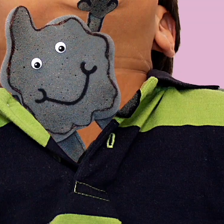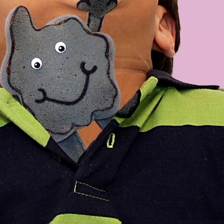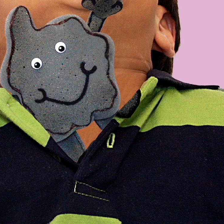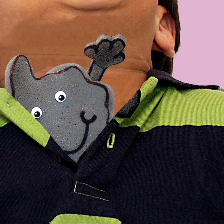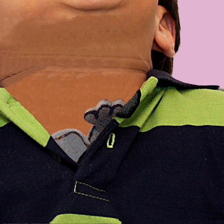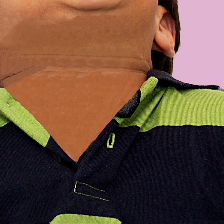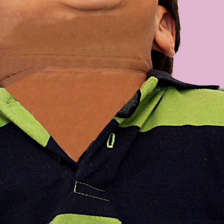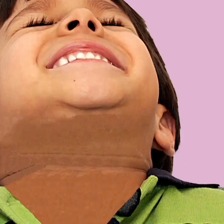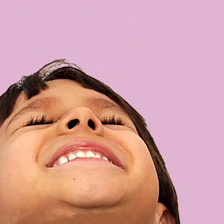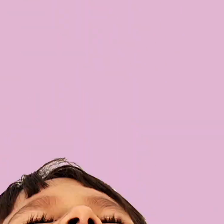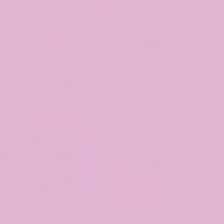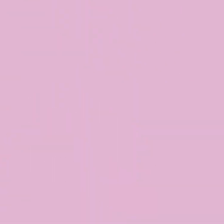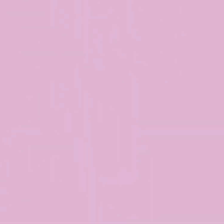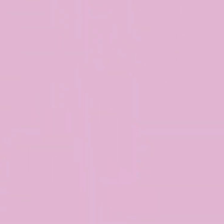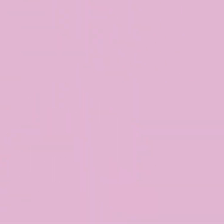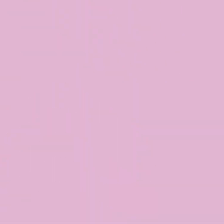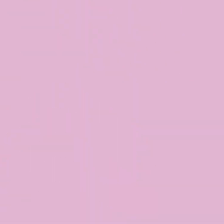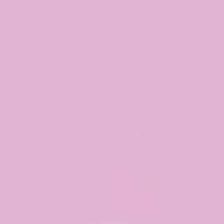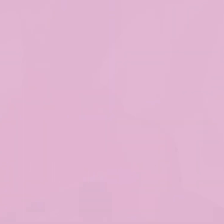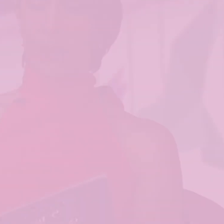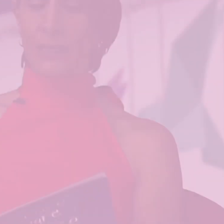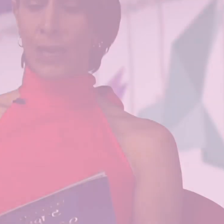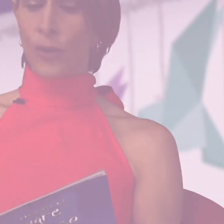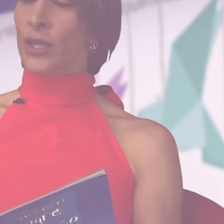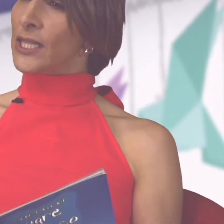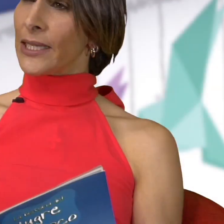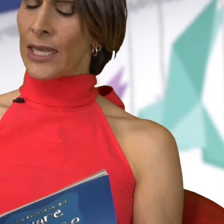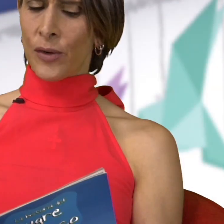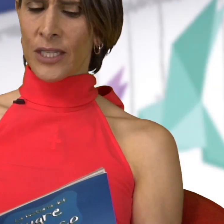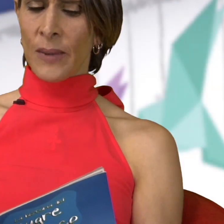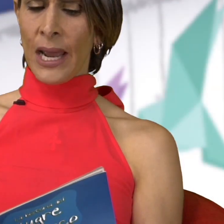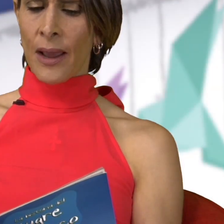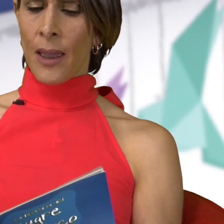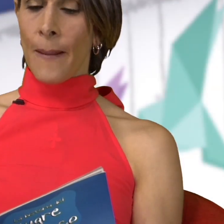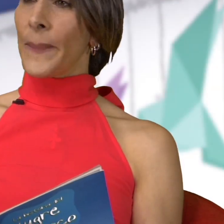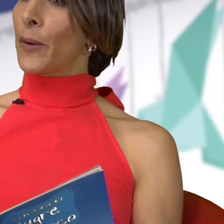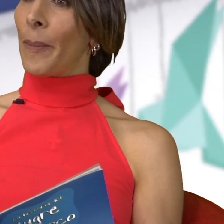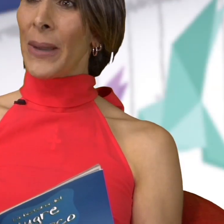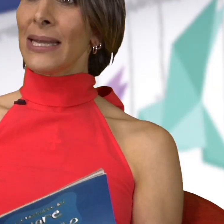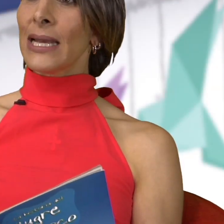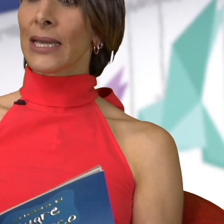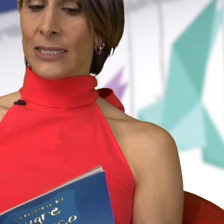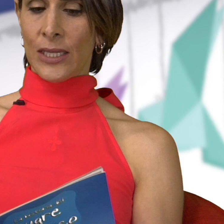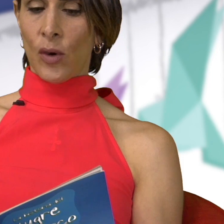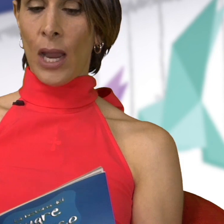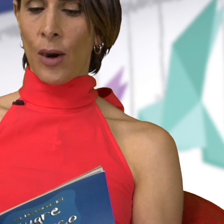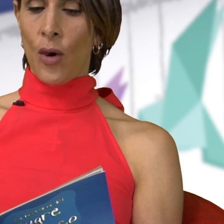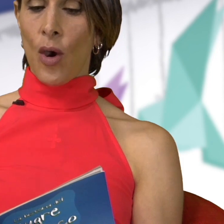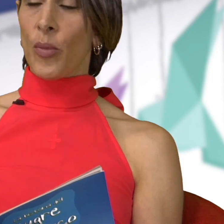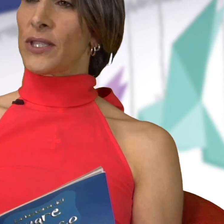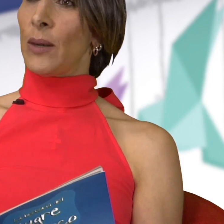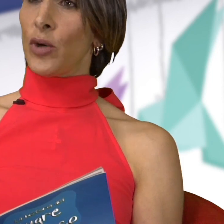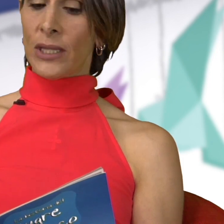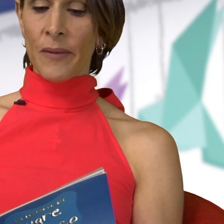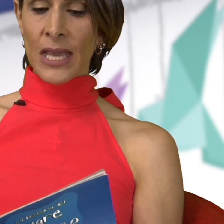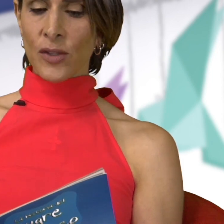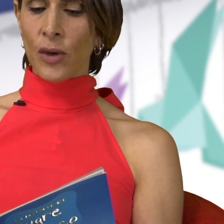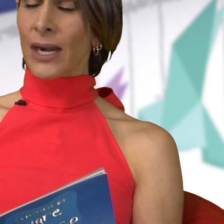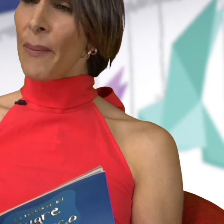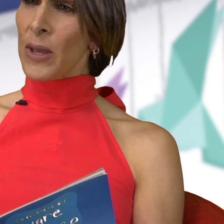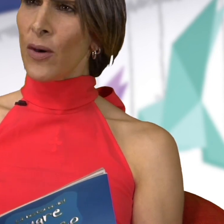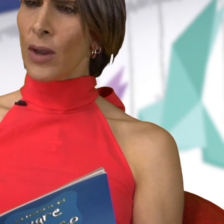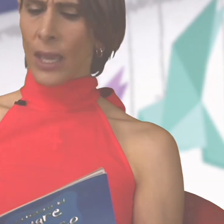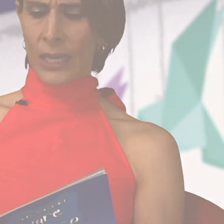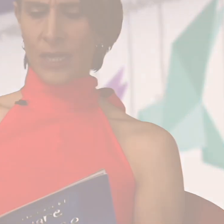se escondió. Con una manotada de talco quise hacerlo resbalar, pero apenas alcancé a tocarlo, pues el muy